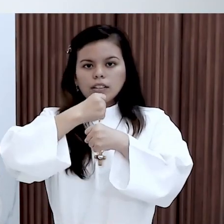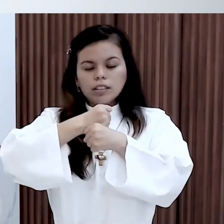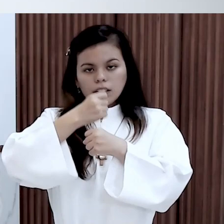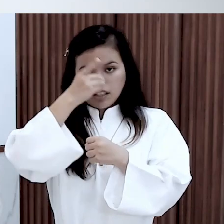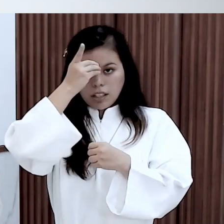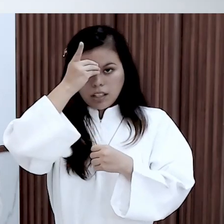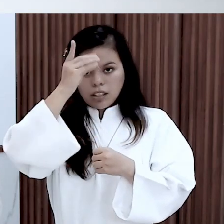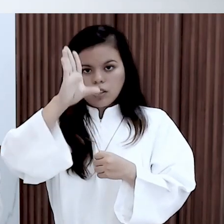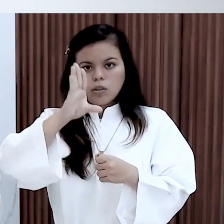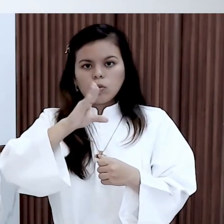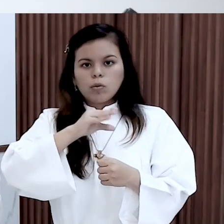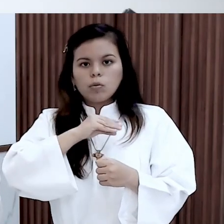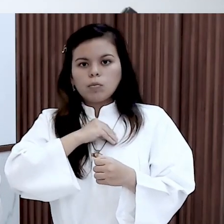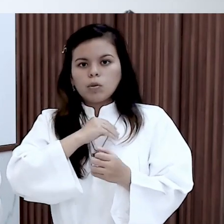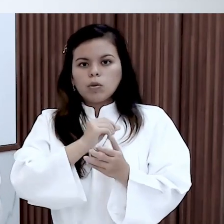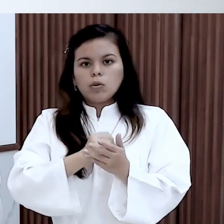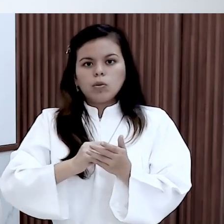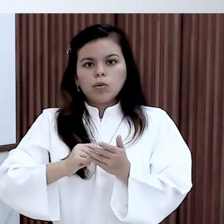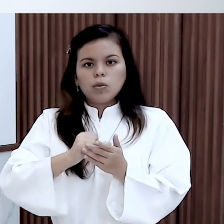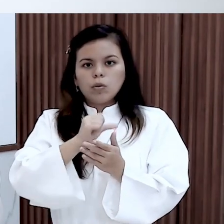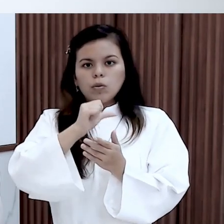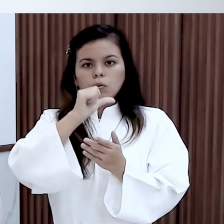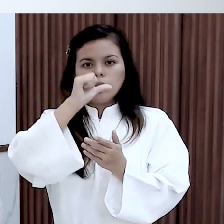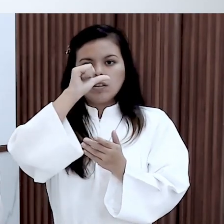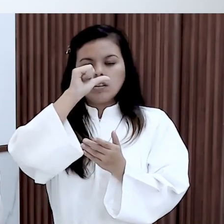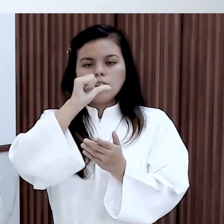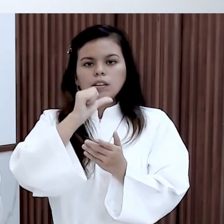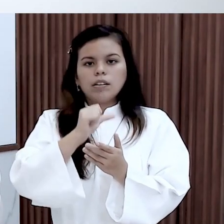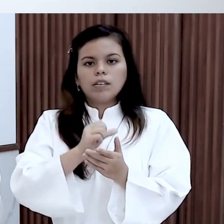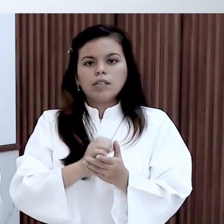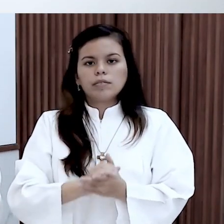para hacer tu